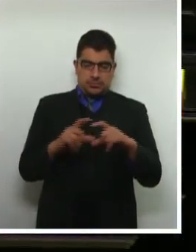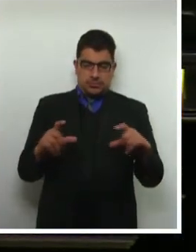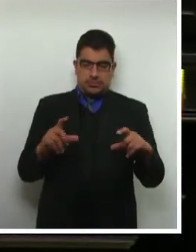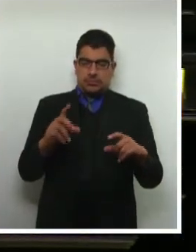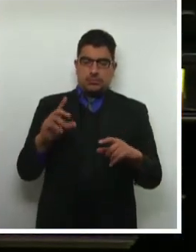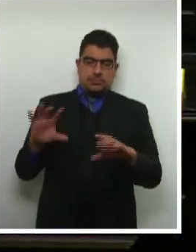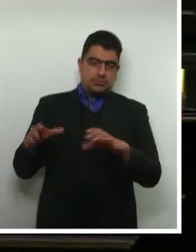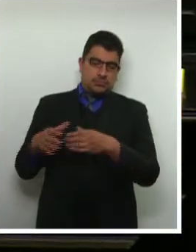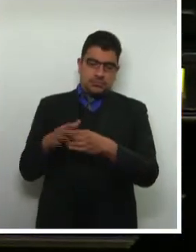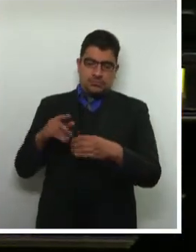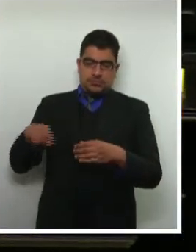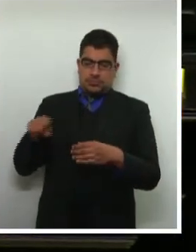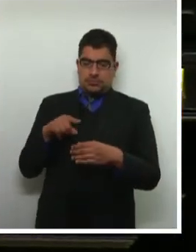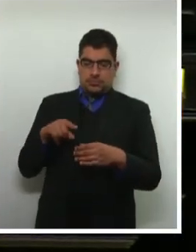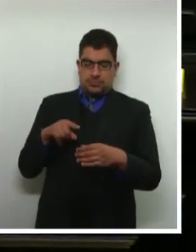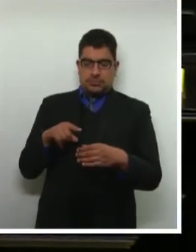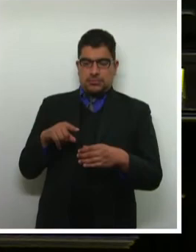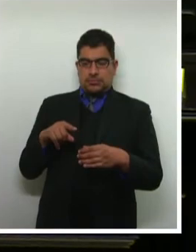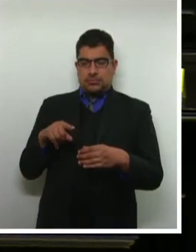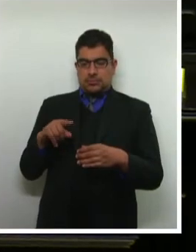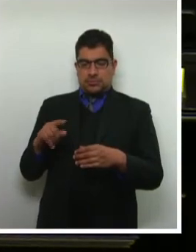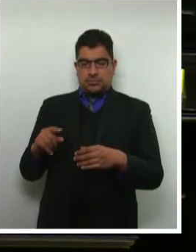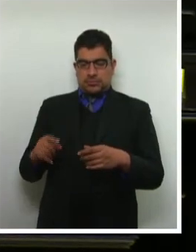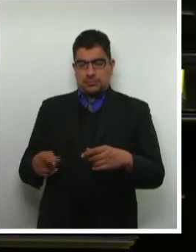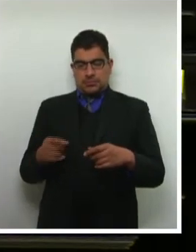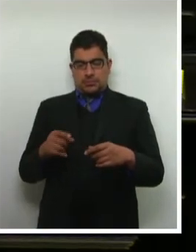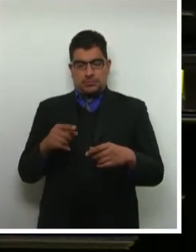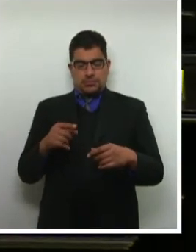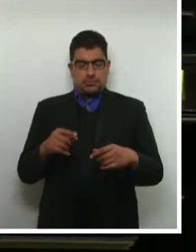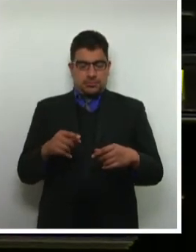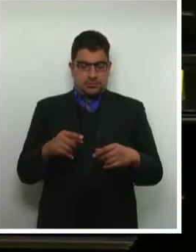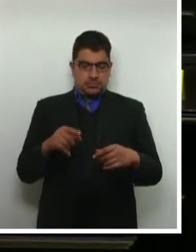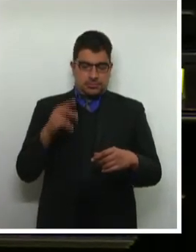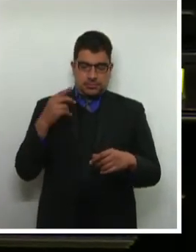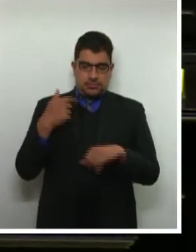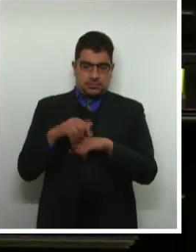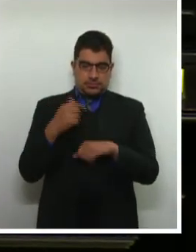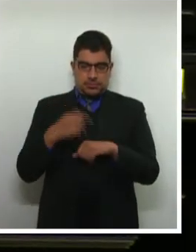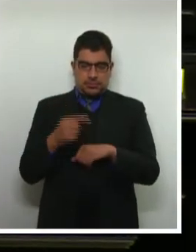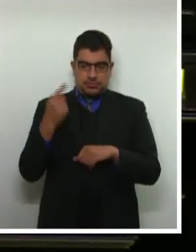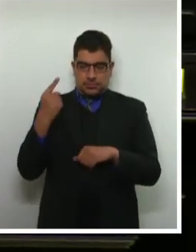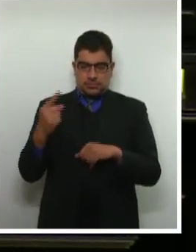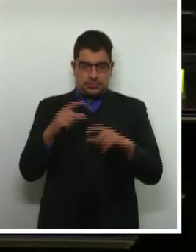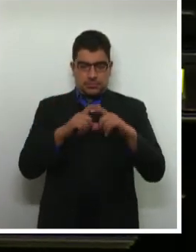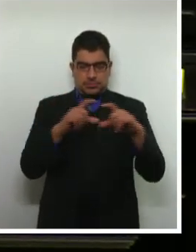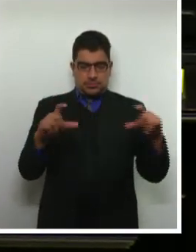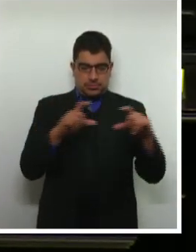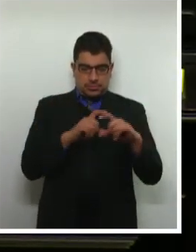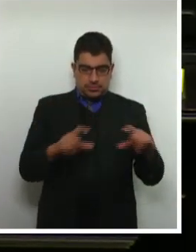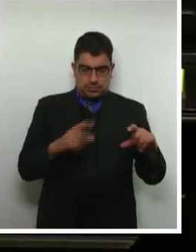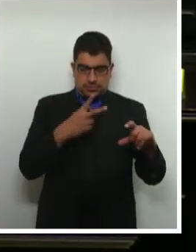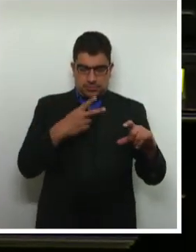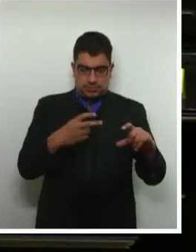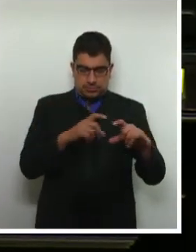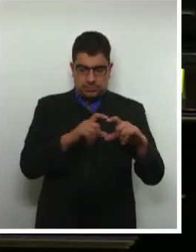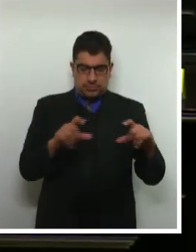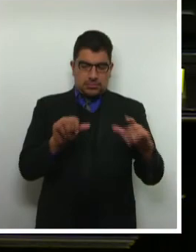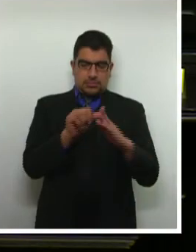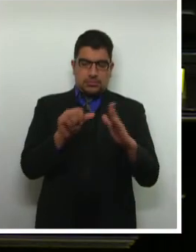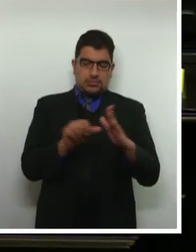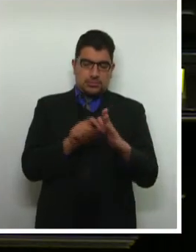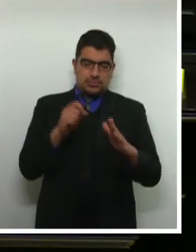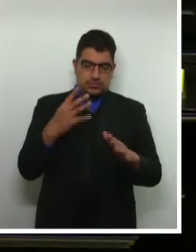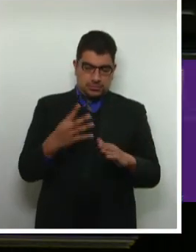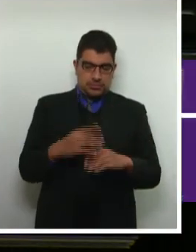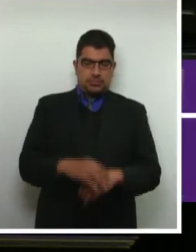la comisión al segundo párrafo del numeral 1 del artículo